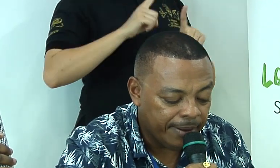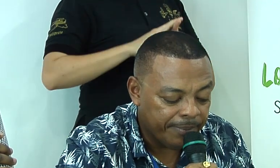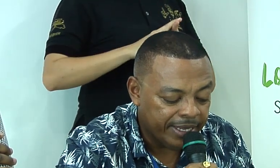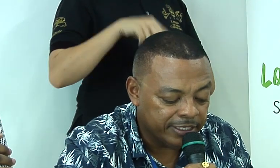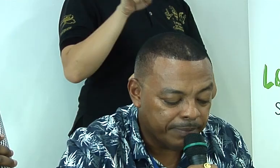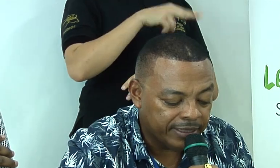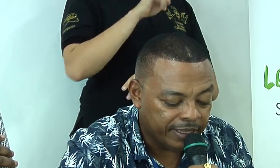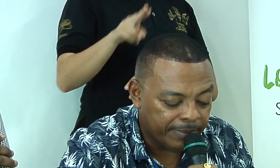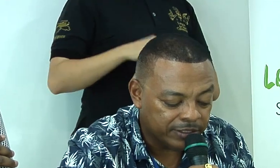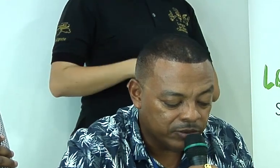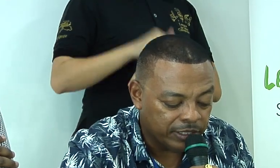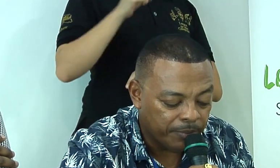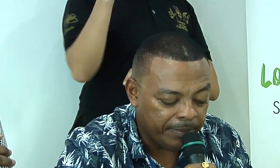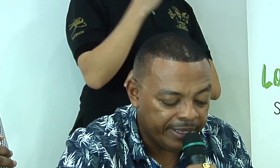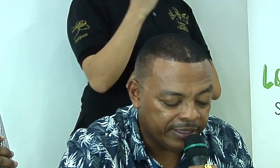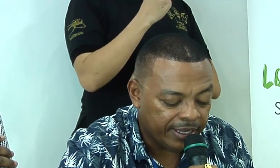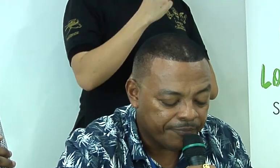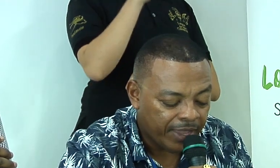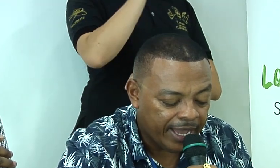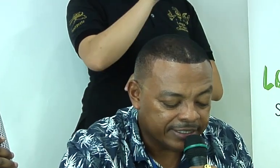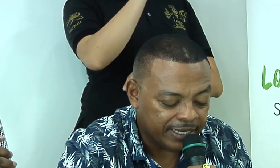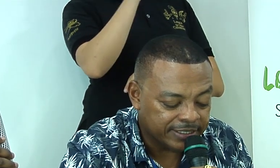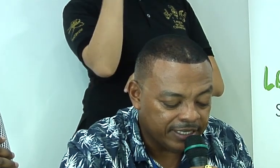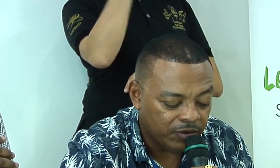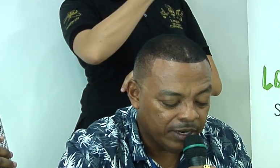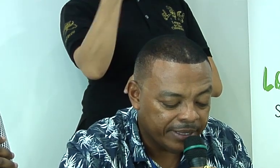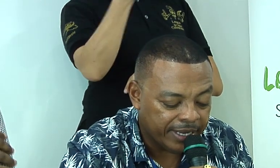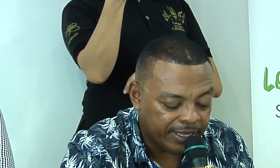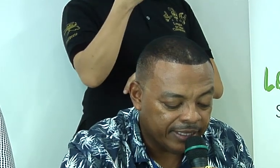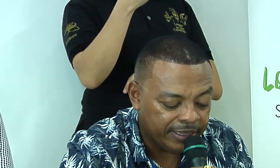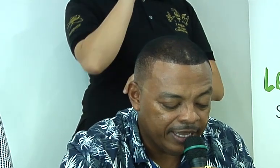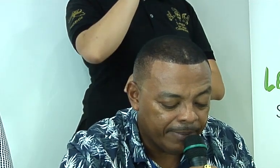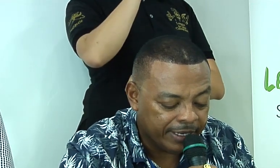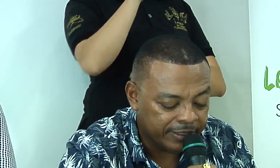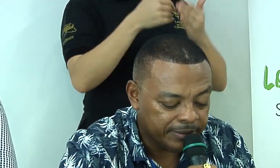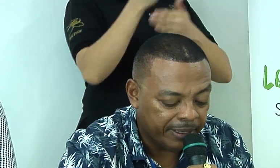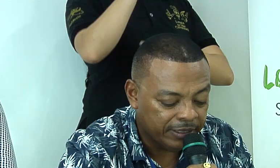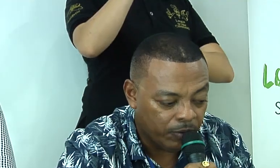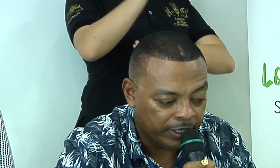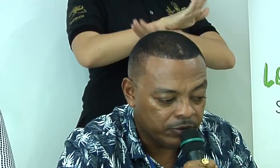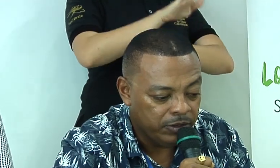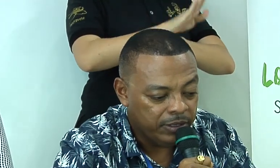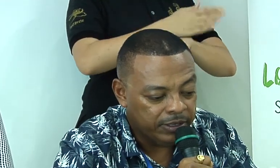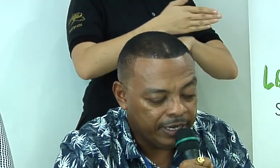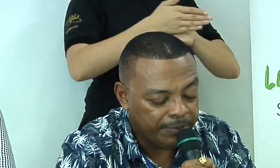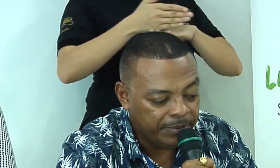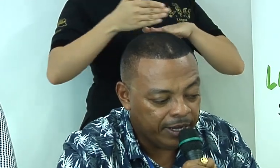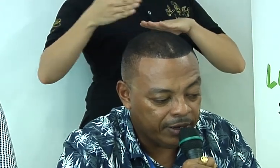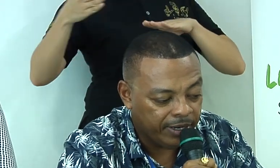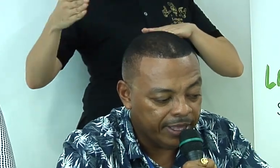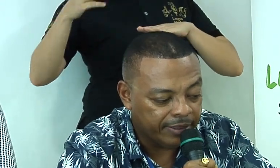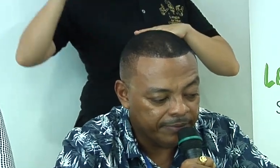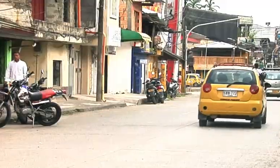del día viernes 20 de marzo del 2020 hasta las 5 de la mañana del día martes 24 de la